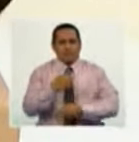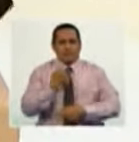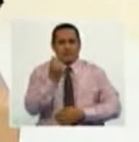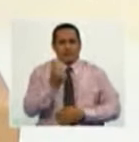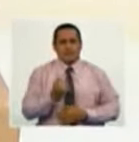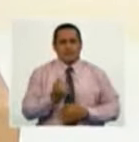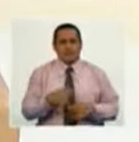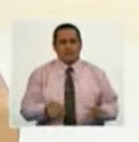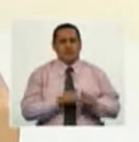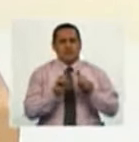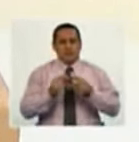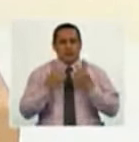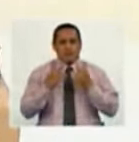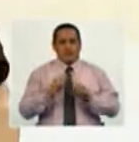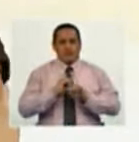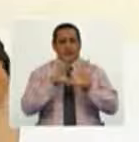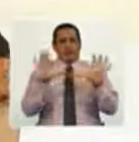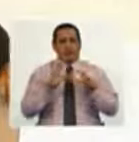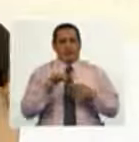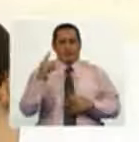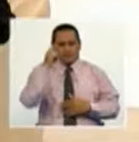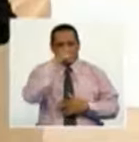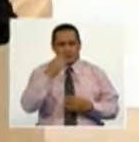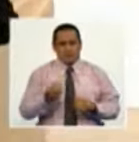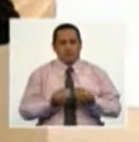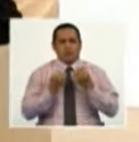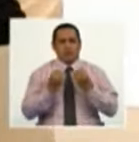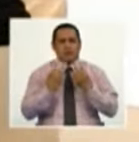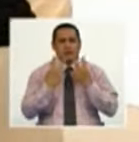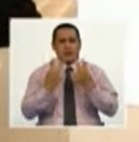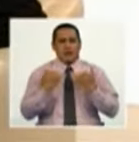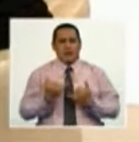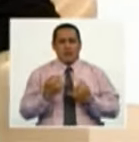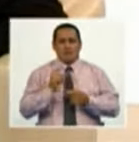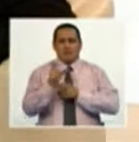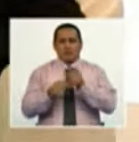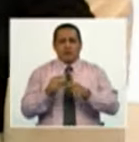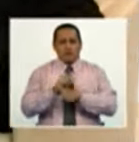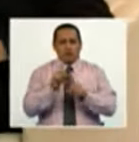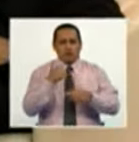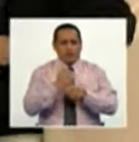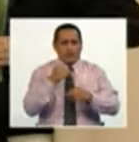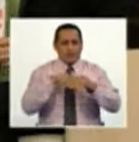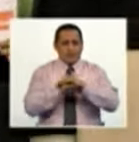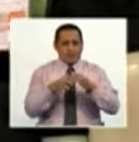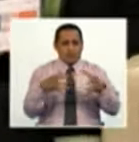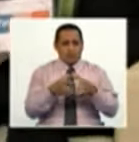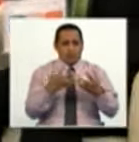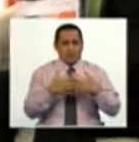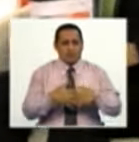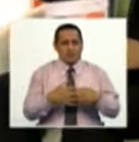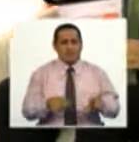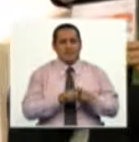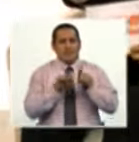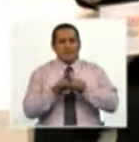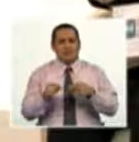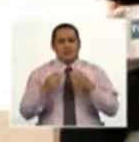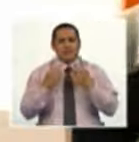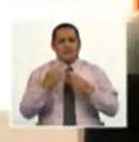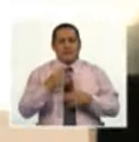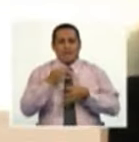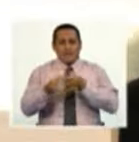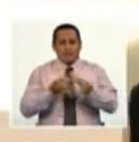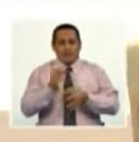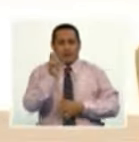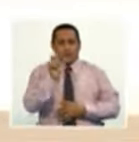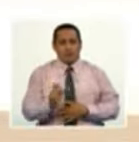financieras. Claro, entonces queda claro, sí que es complicado porque involucra incluso a personas externas. Sin duda. Pero además decía que se le había aparentemente,